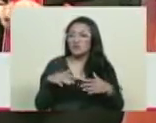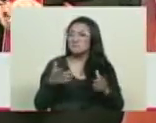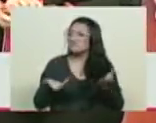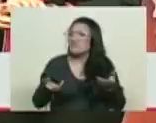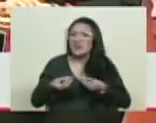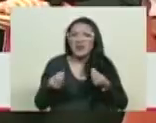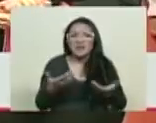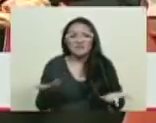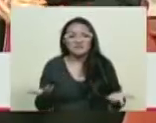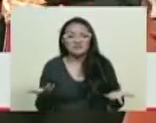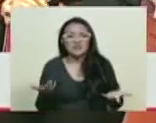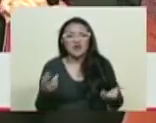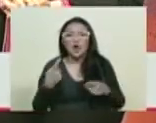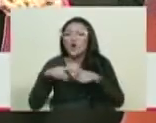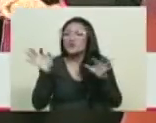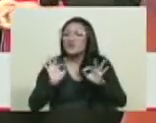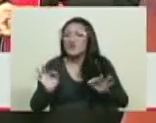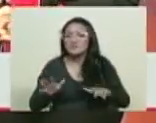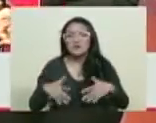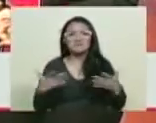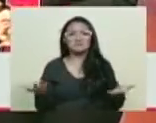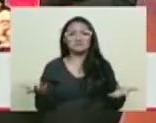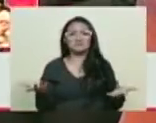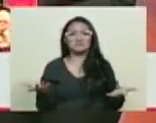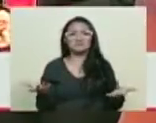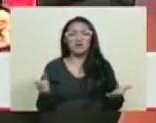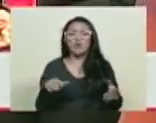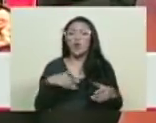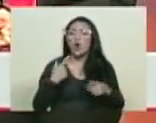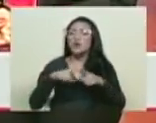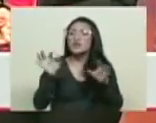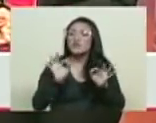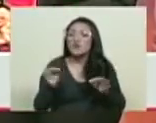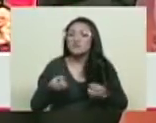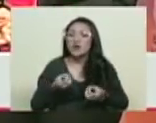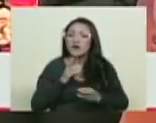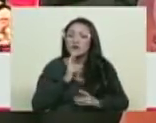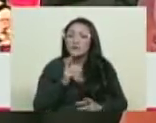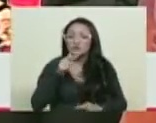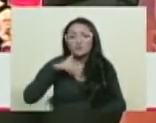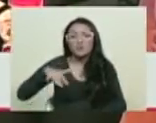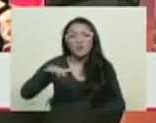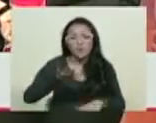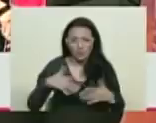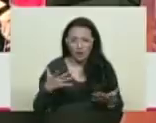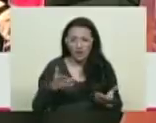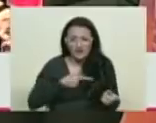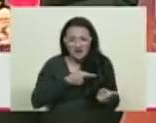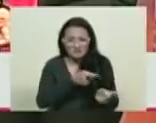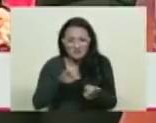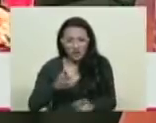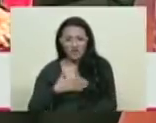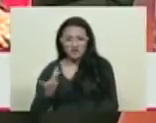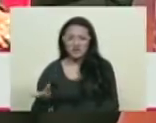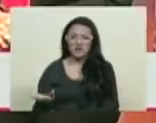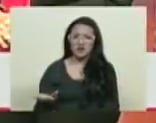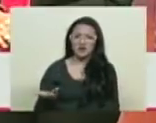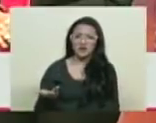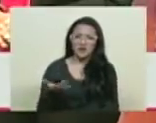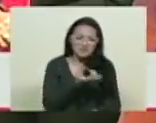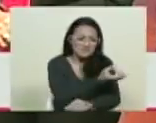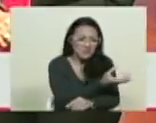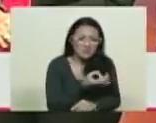qué alternativa le dan ustedes al pueblo venezolano las armas la guerra la